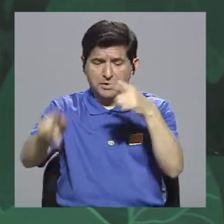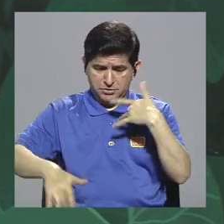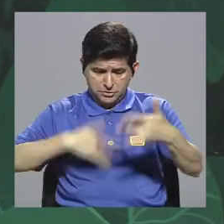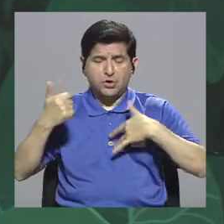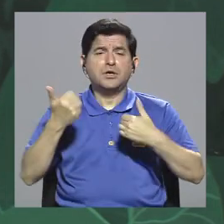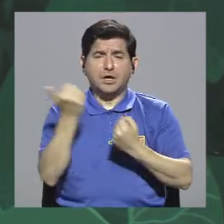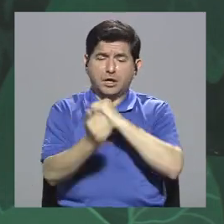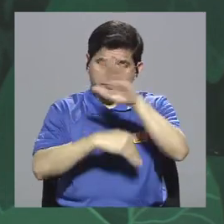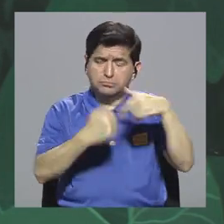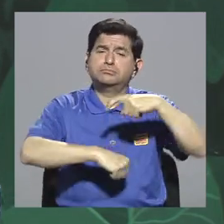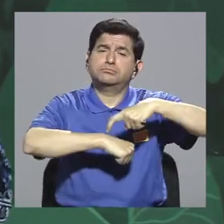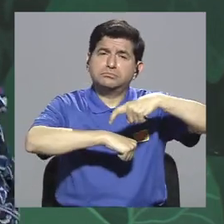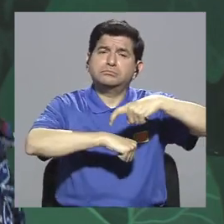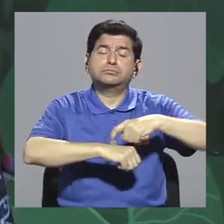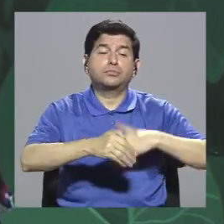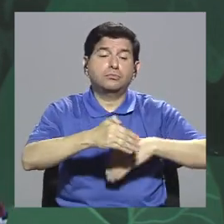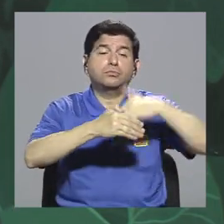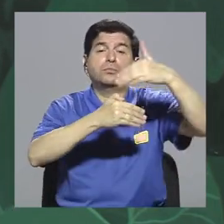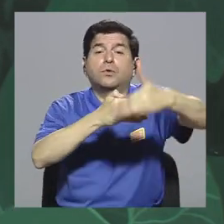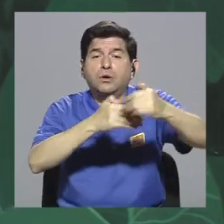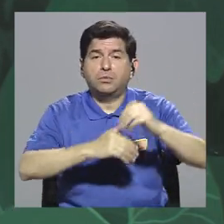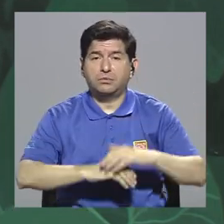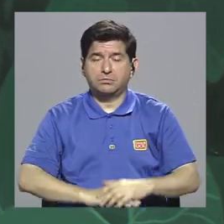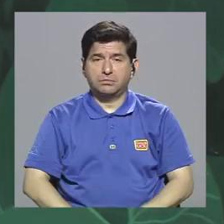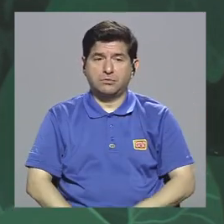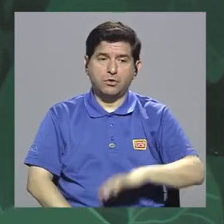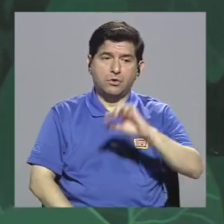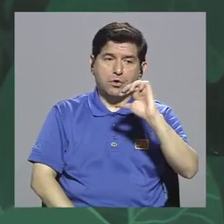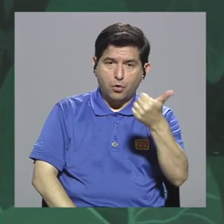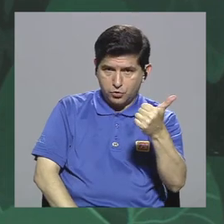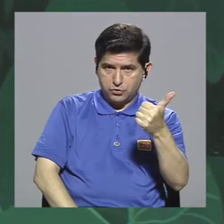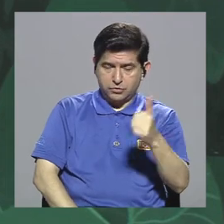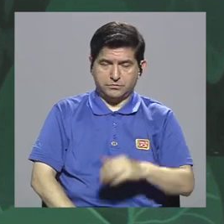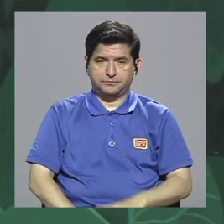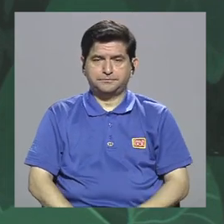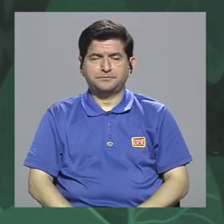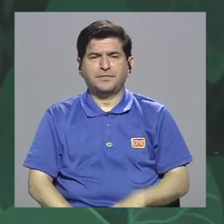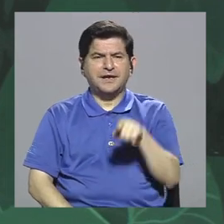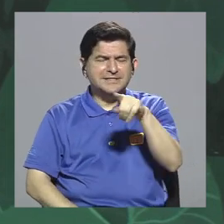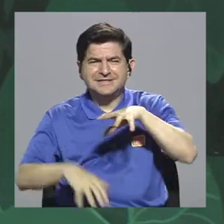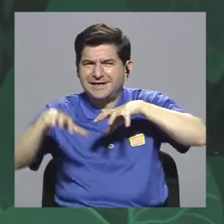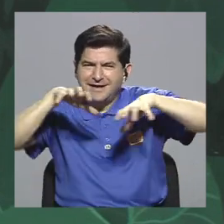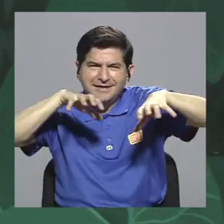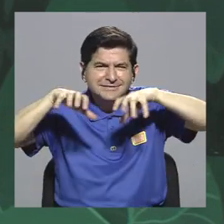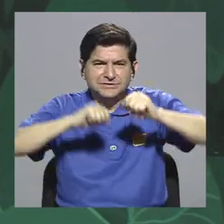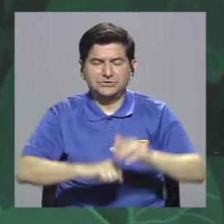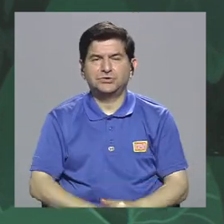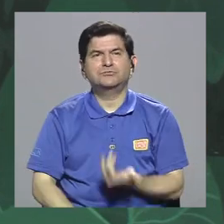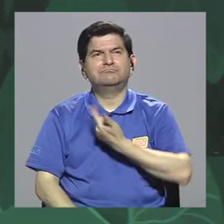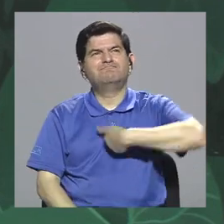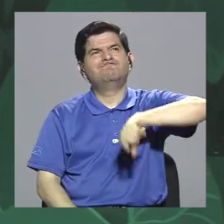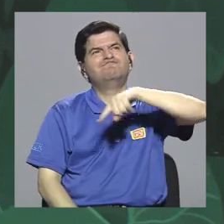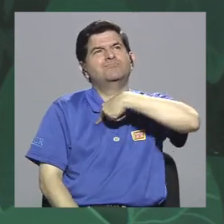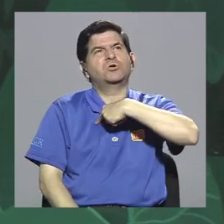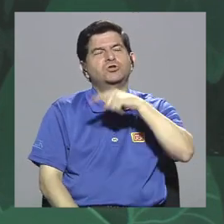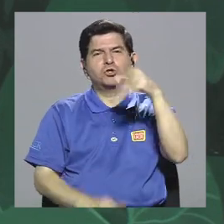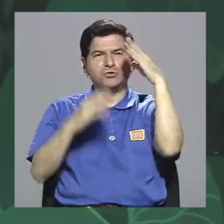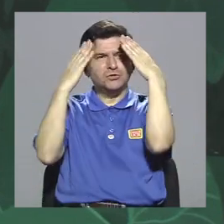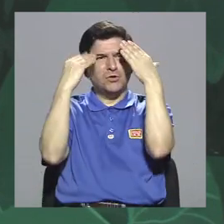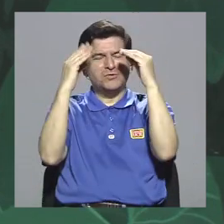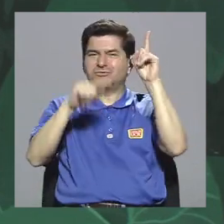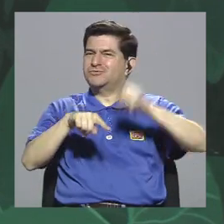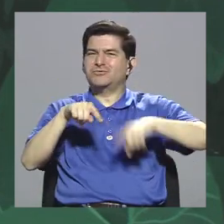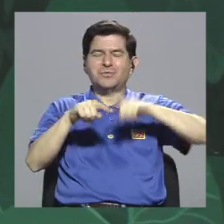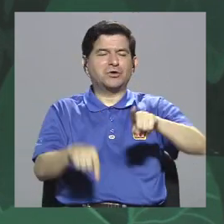momento. Luego viene el otro paso, que es actuar. Nosotros ante esa información no podemos